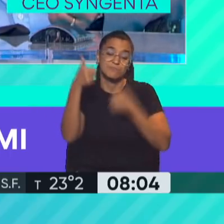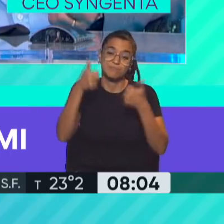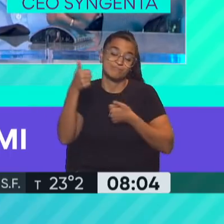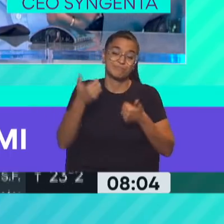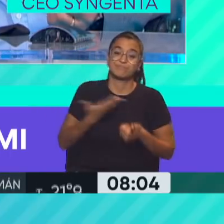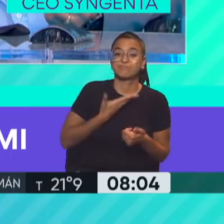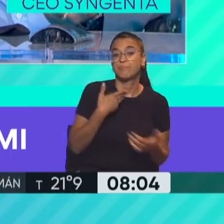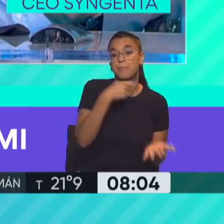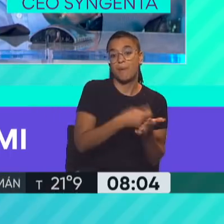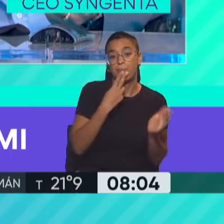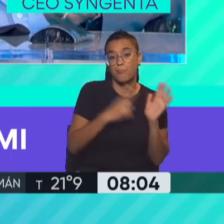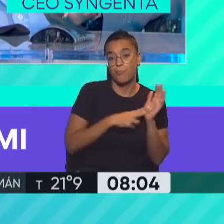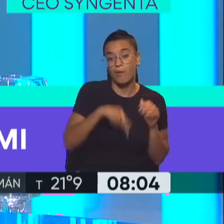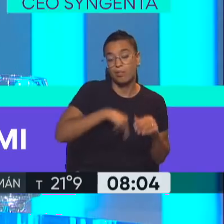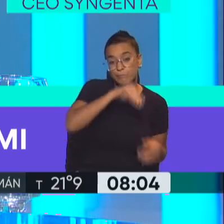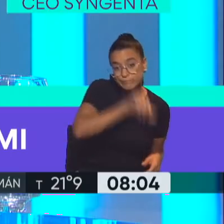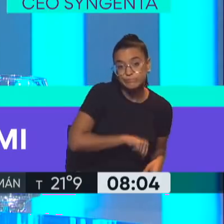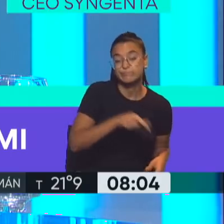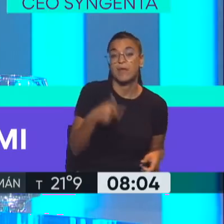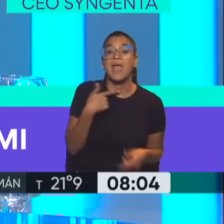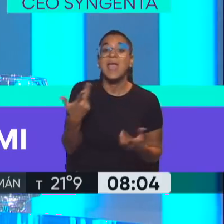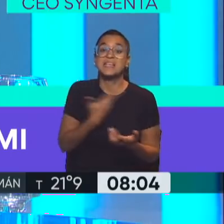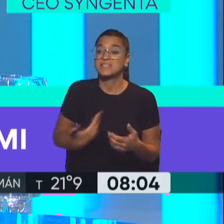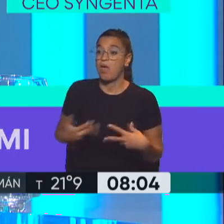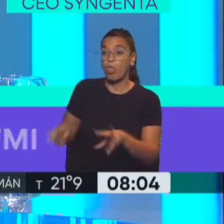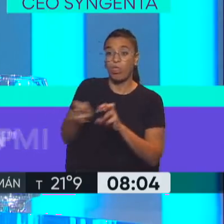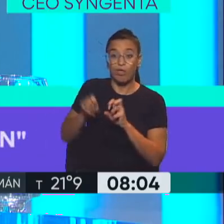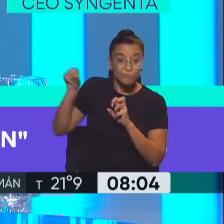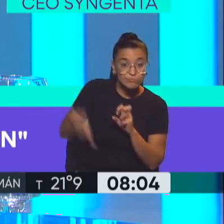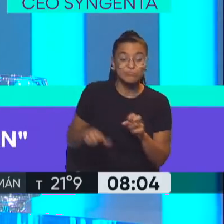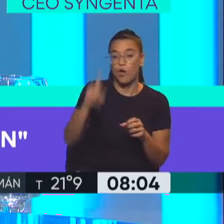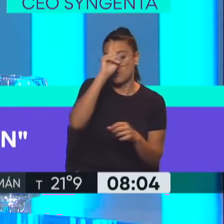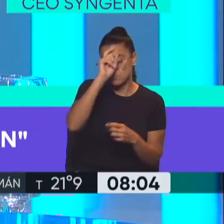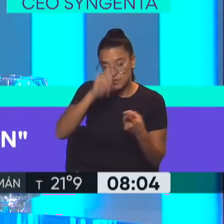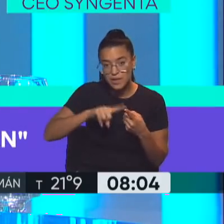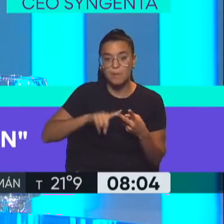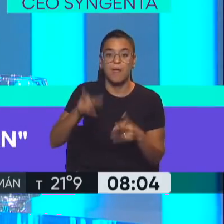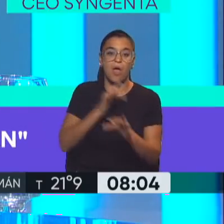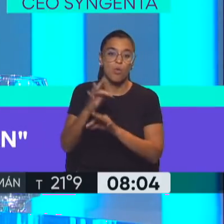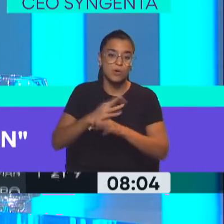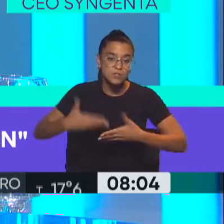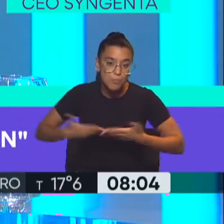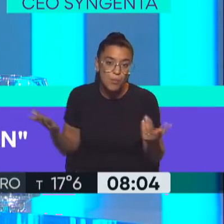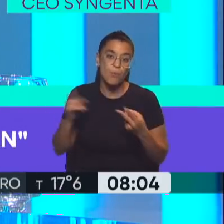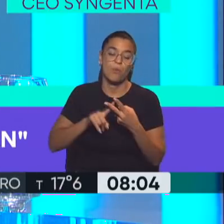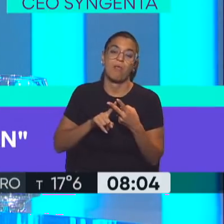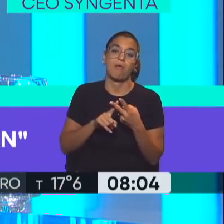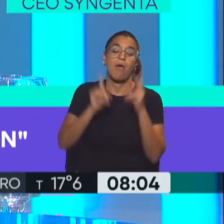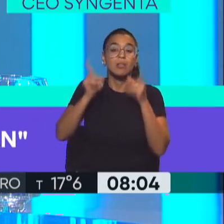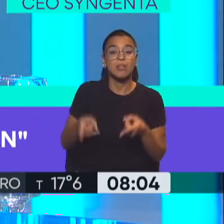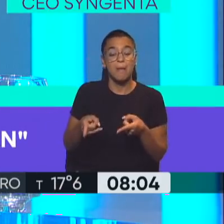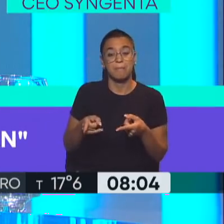para el que paga impuestos eso es dinero que no entra al estado para hospitales para educación pública y además